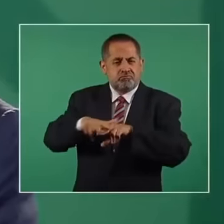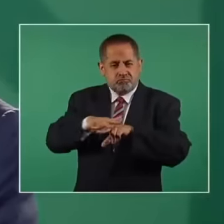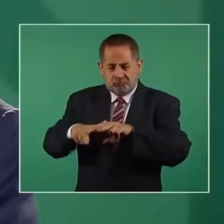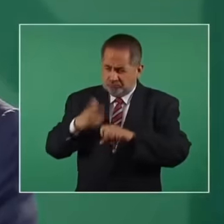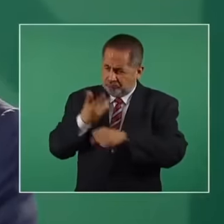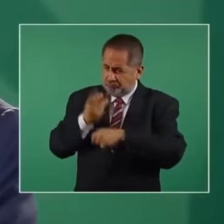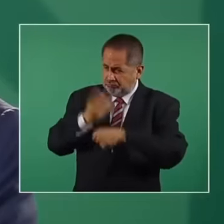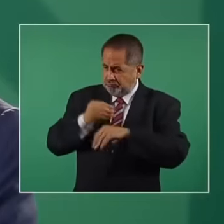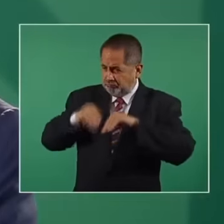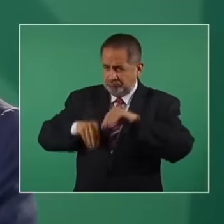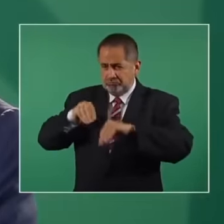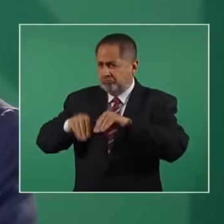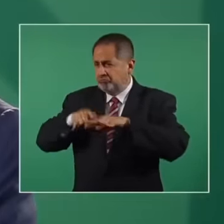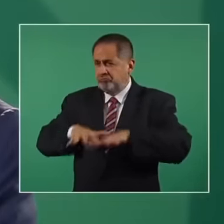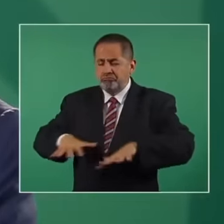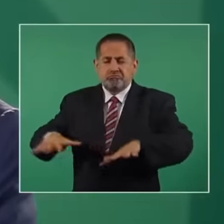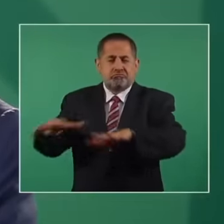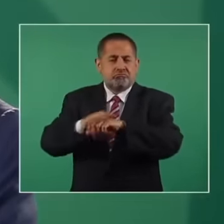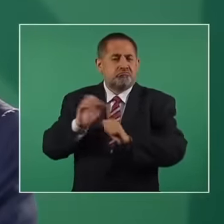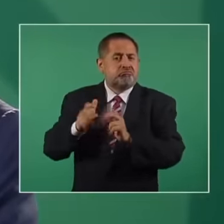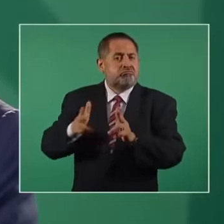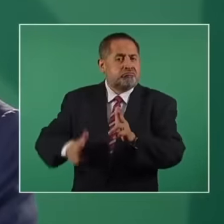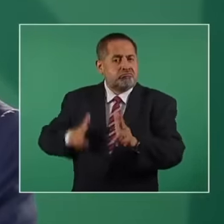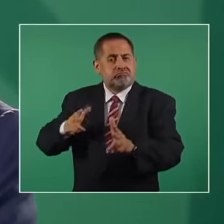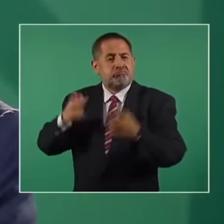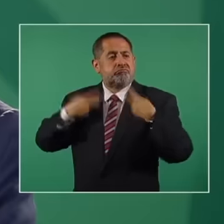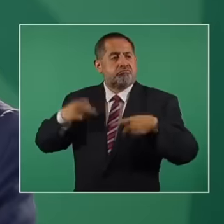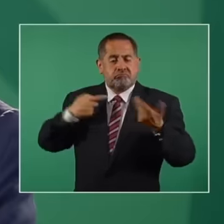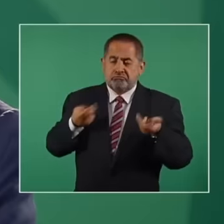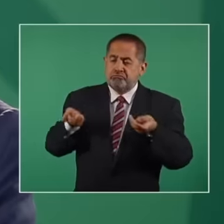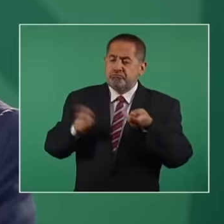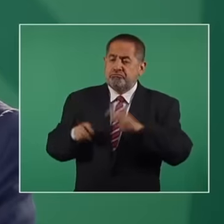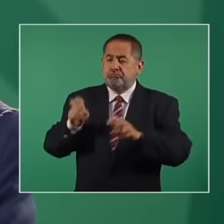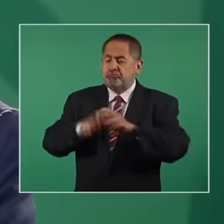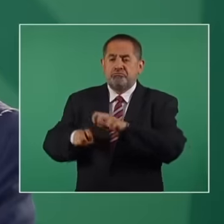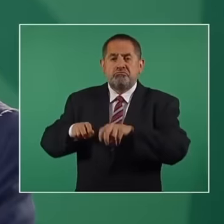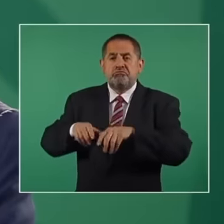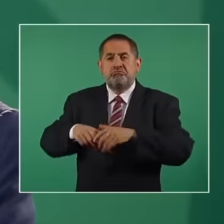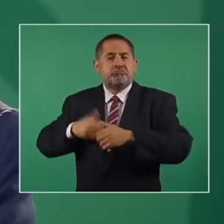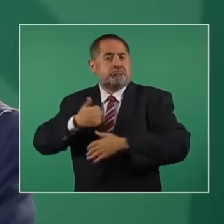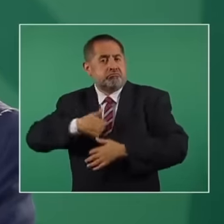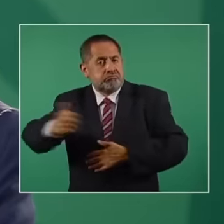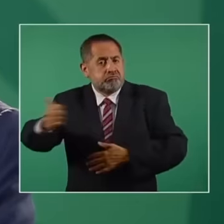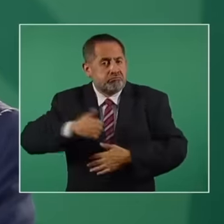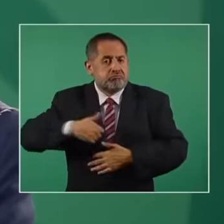con trenes de pasajeros modernos.